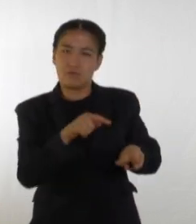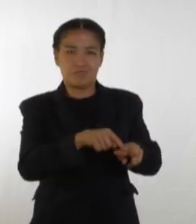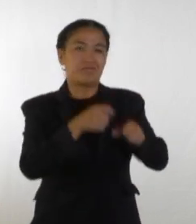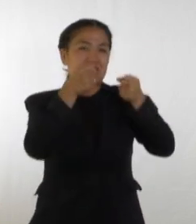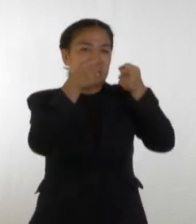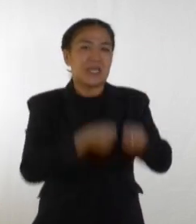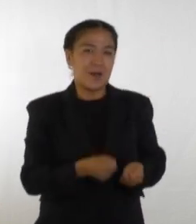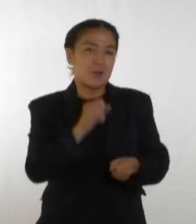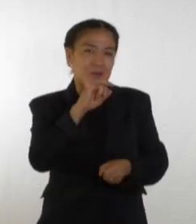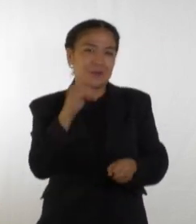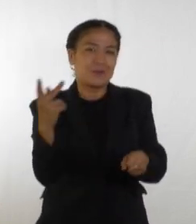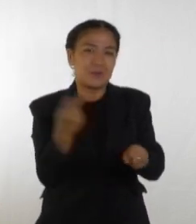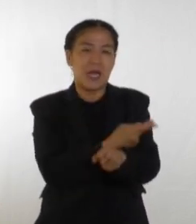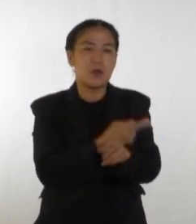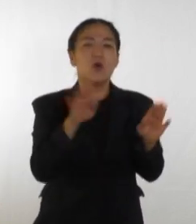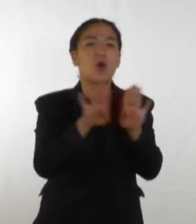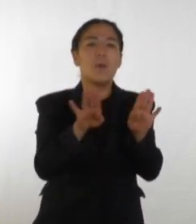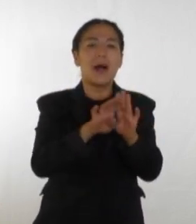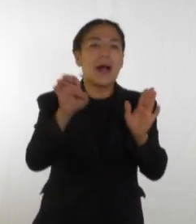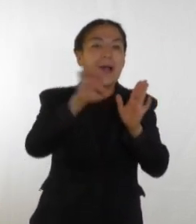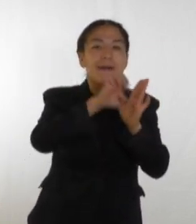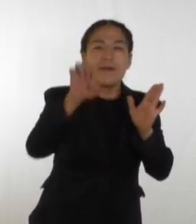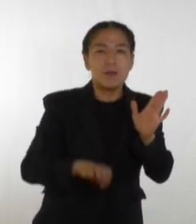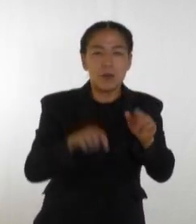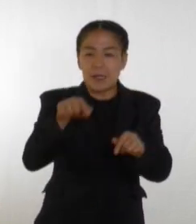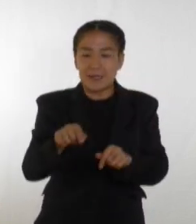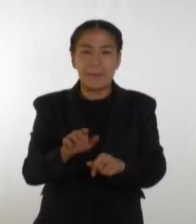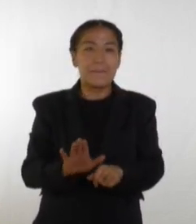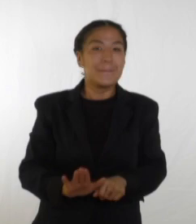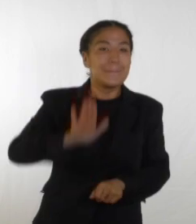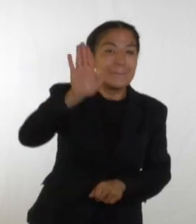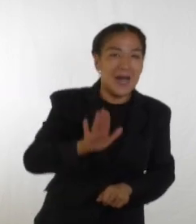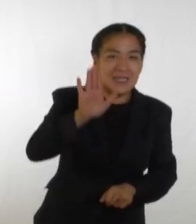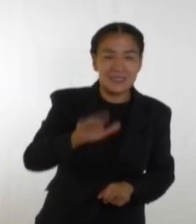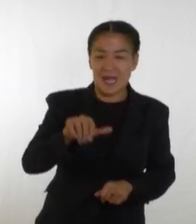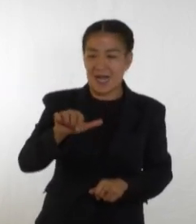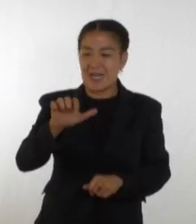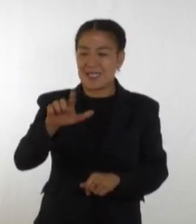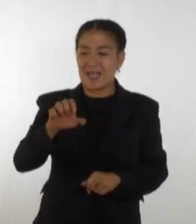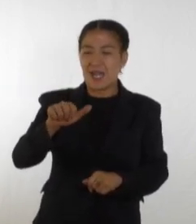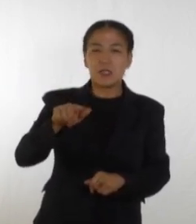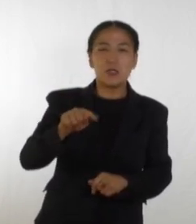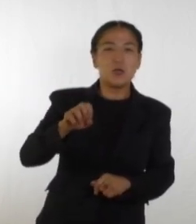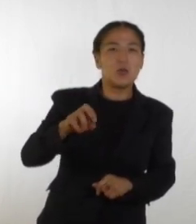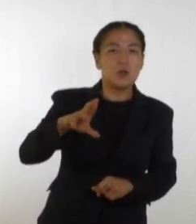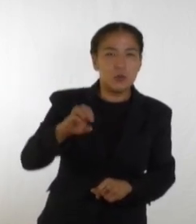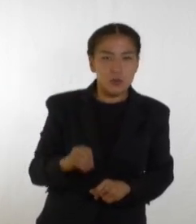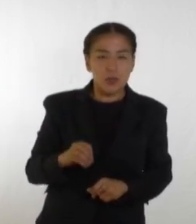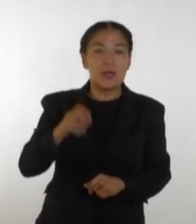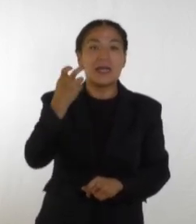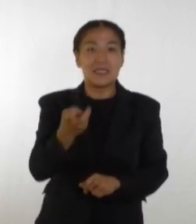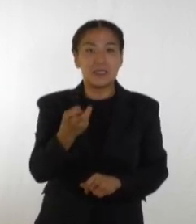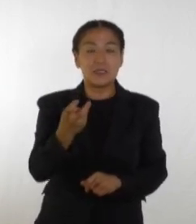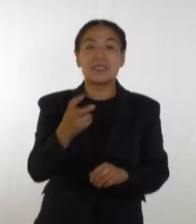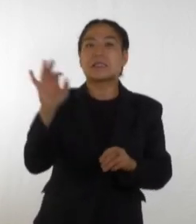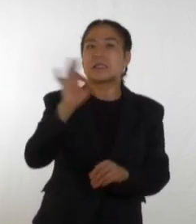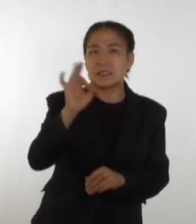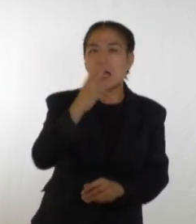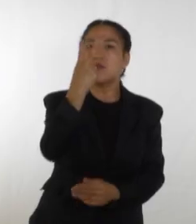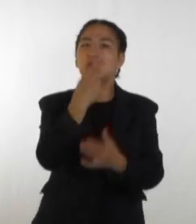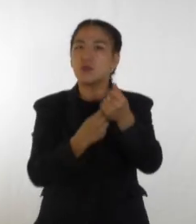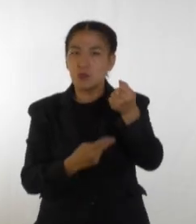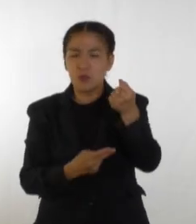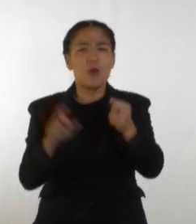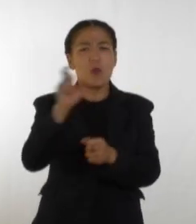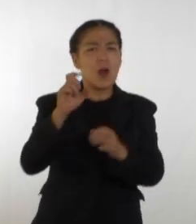la realidad, y entonces uno usa modelos aleatorios o modelos deterministas, y a veces los